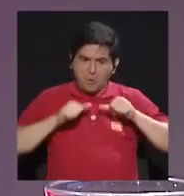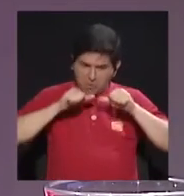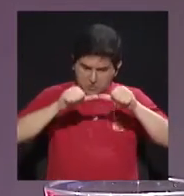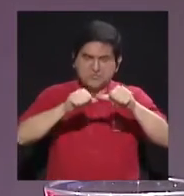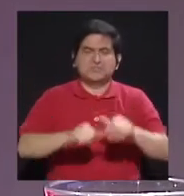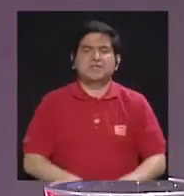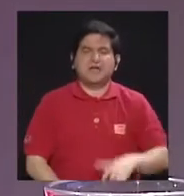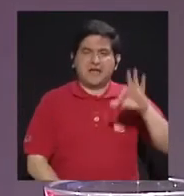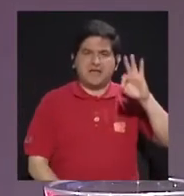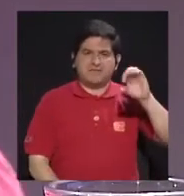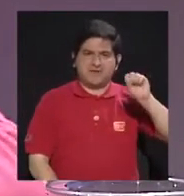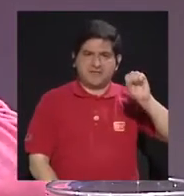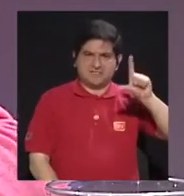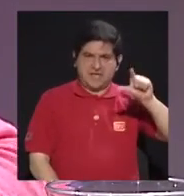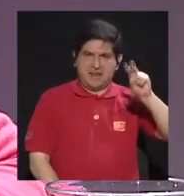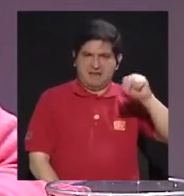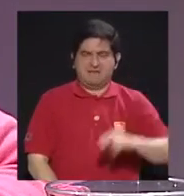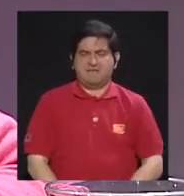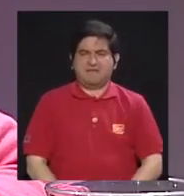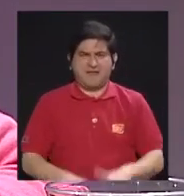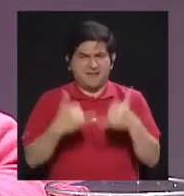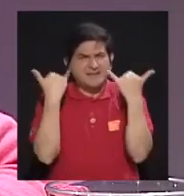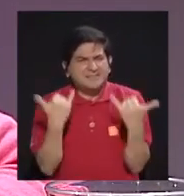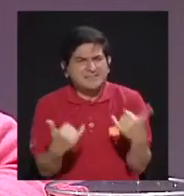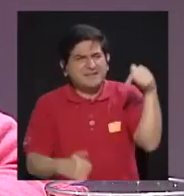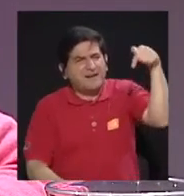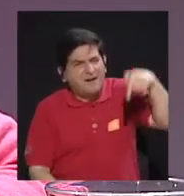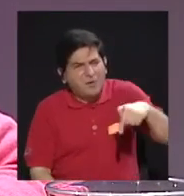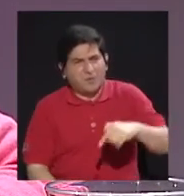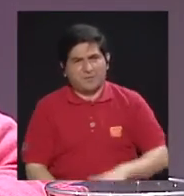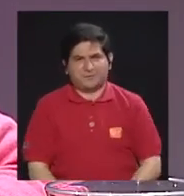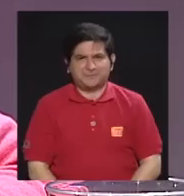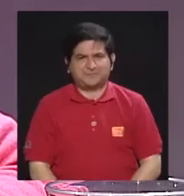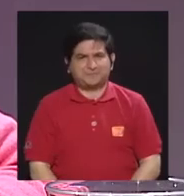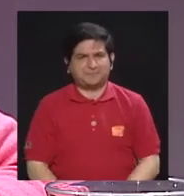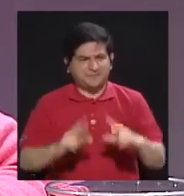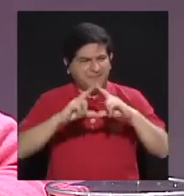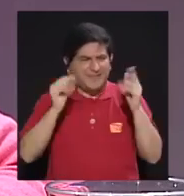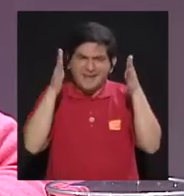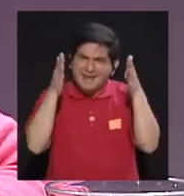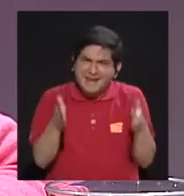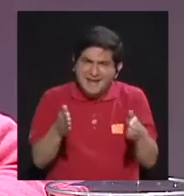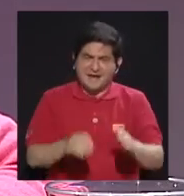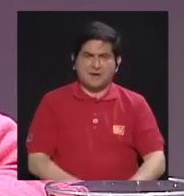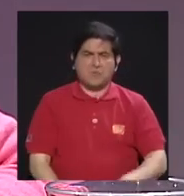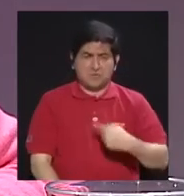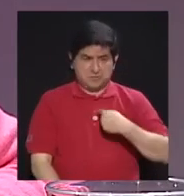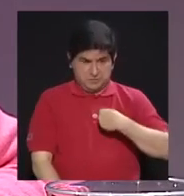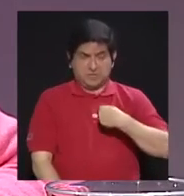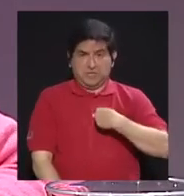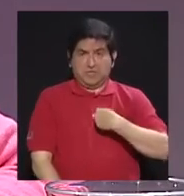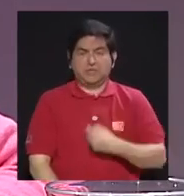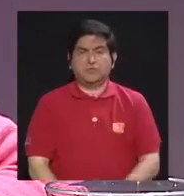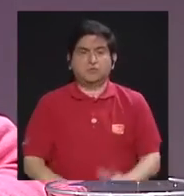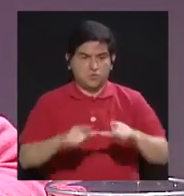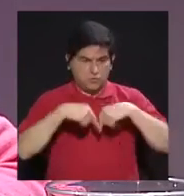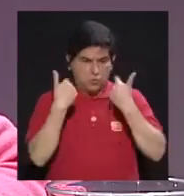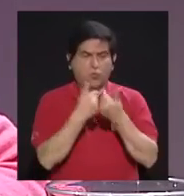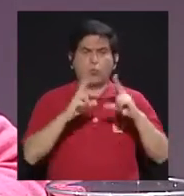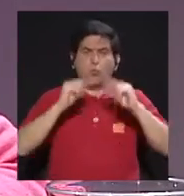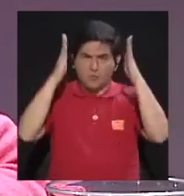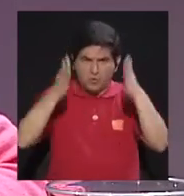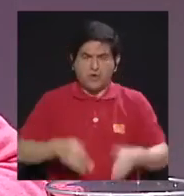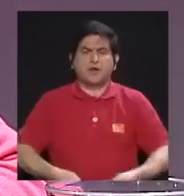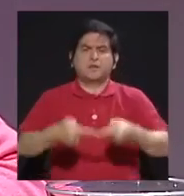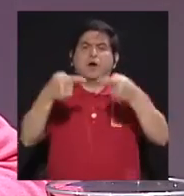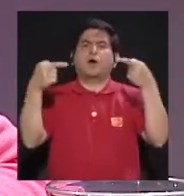el sandinismo. Por lo tanto, ya hoy los nicaragüenses, y yo soy del grupo de nicaragüenses que